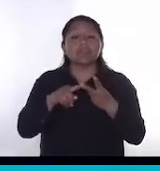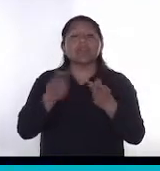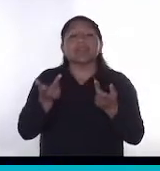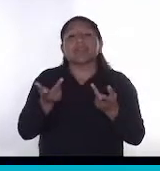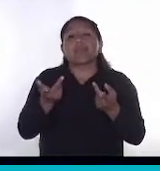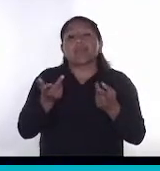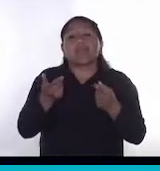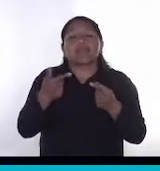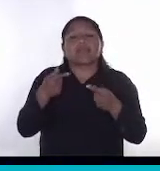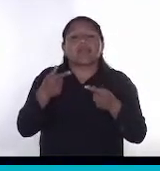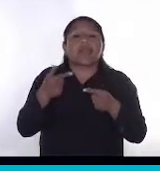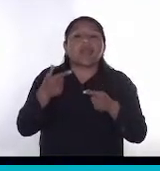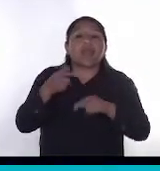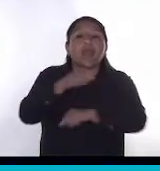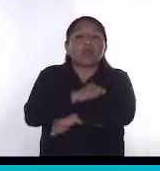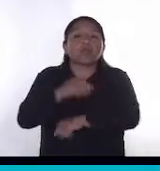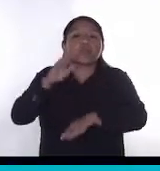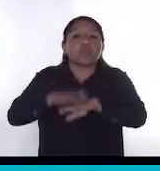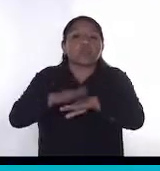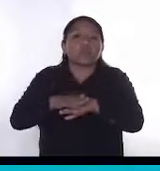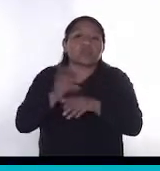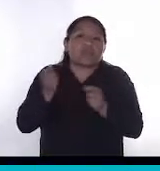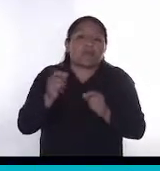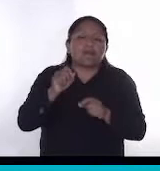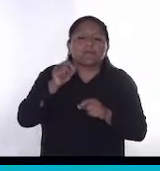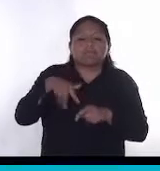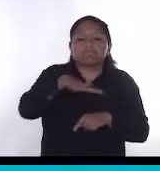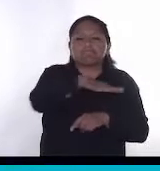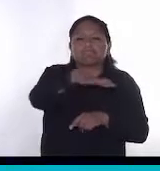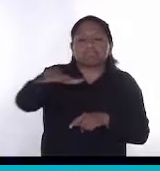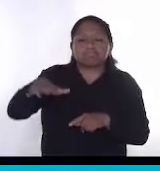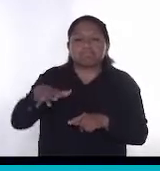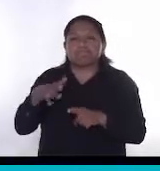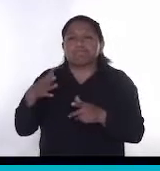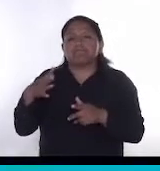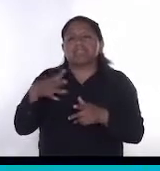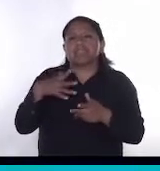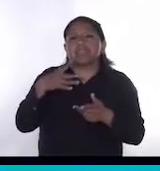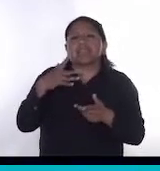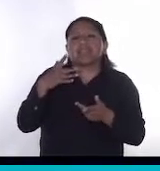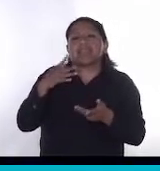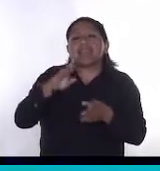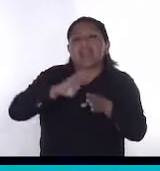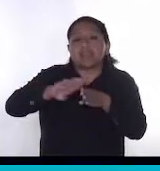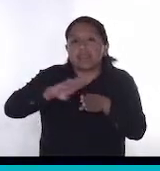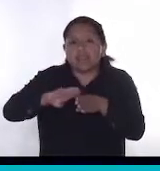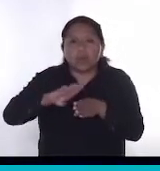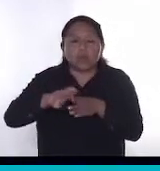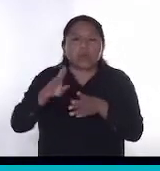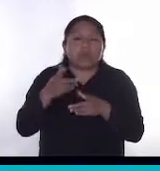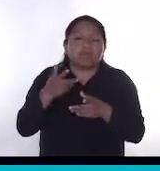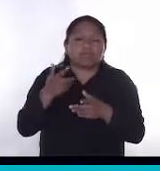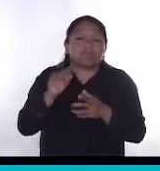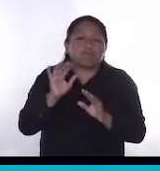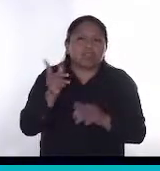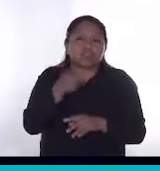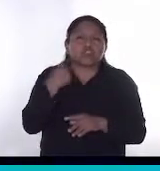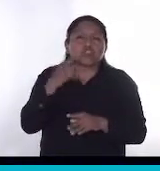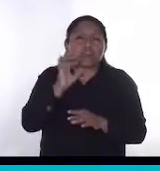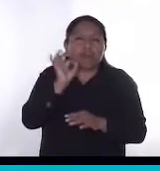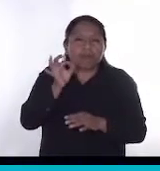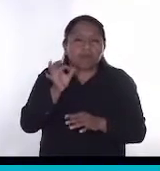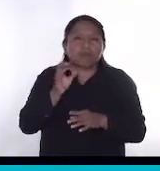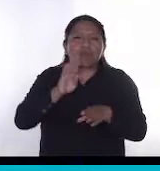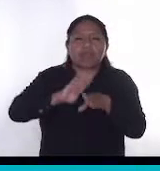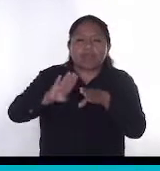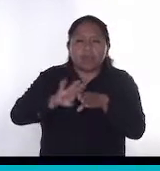responsables por parte de las jurisdicciones en cuanto al déficit y la toma de la deuda sabemos que cuando enfrentamos procesos de